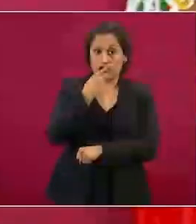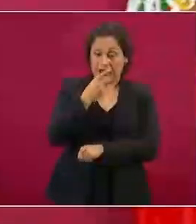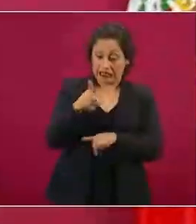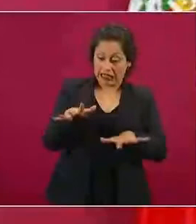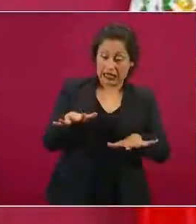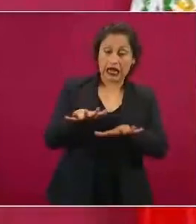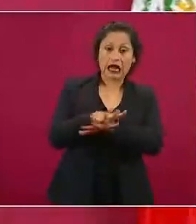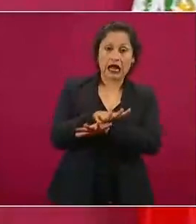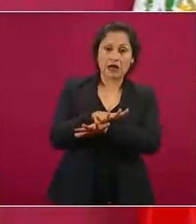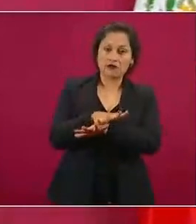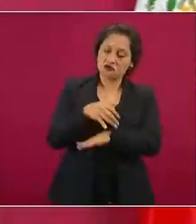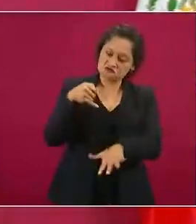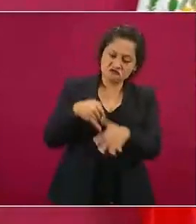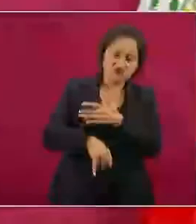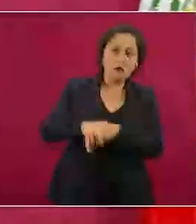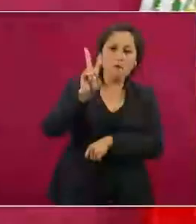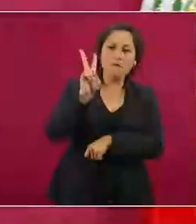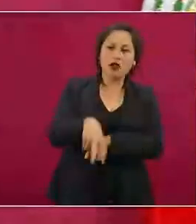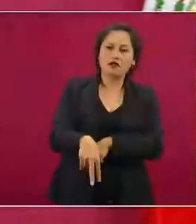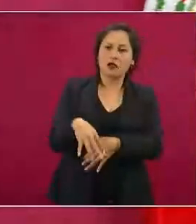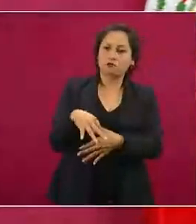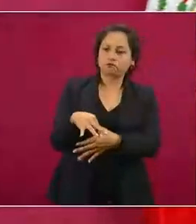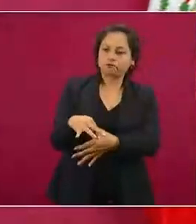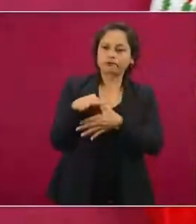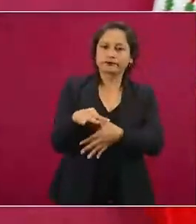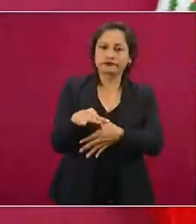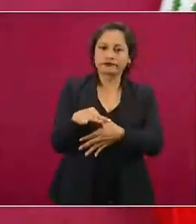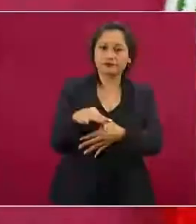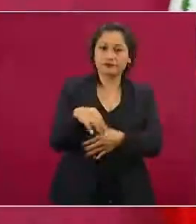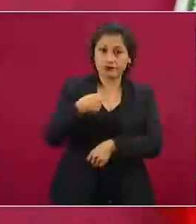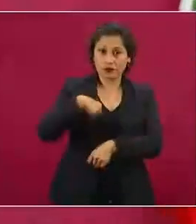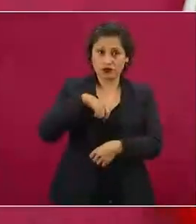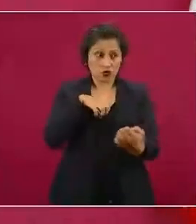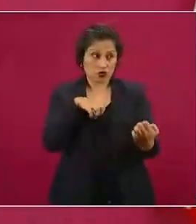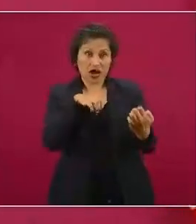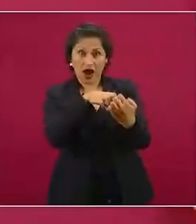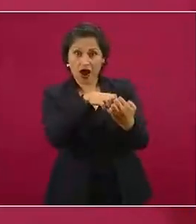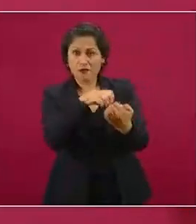de modo que no engañamos a nadie, que nadie se llame a engaño.